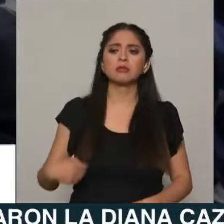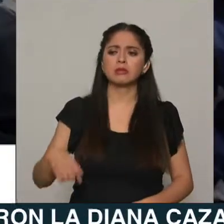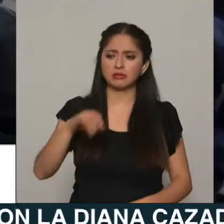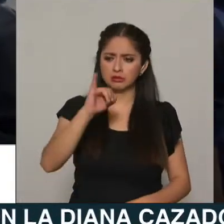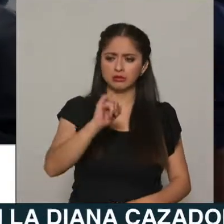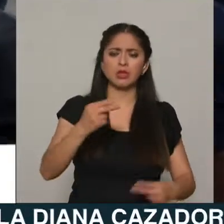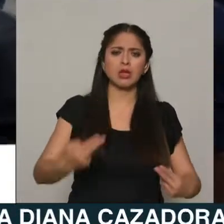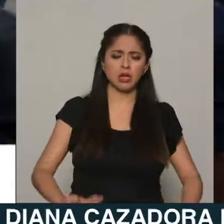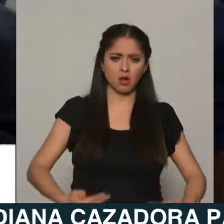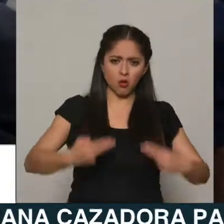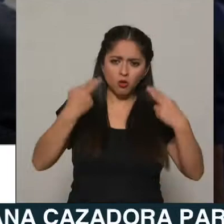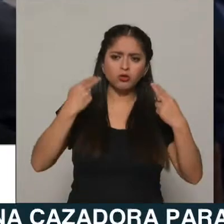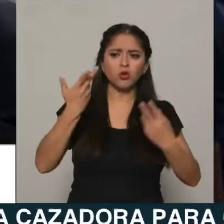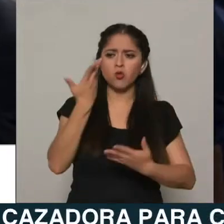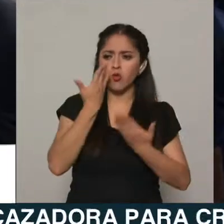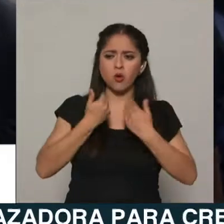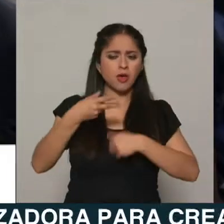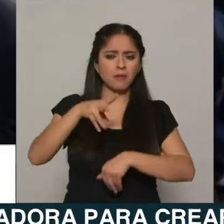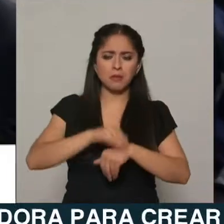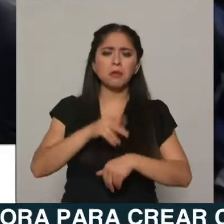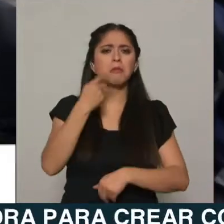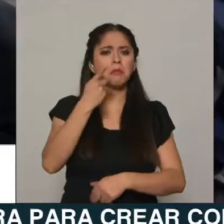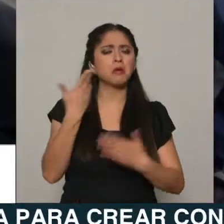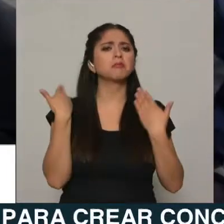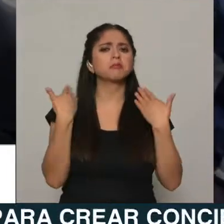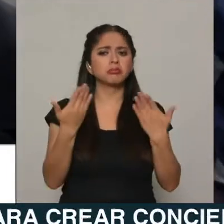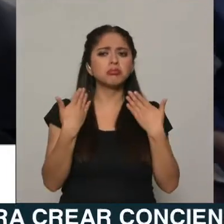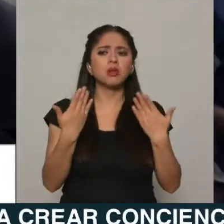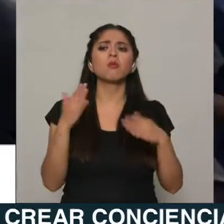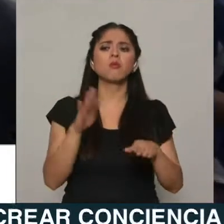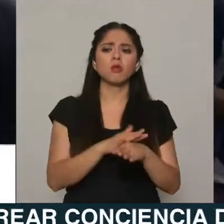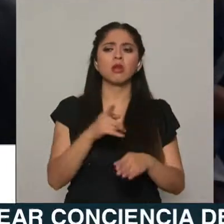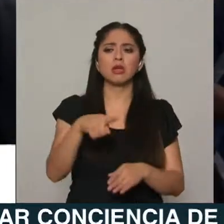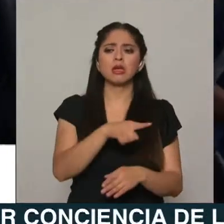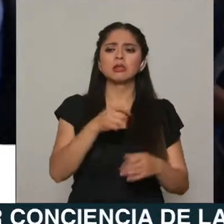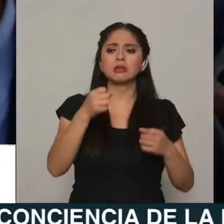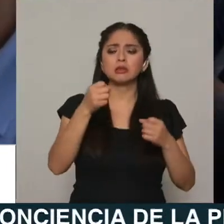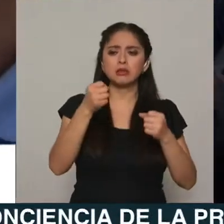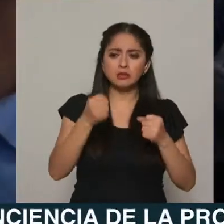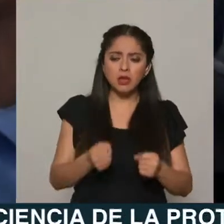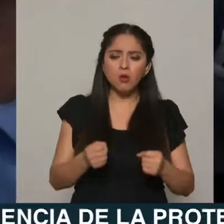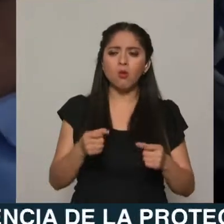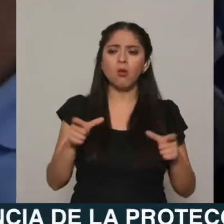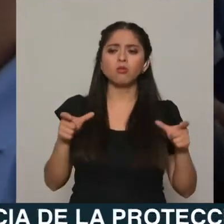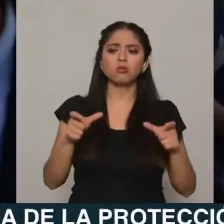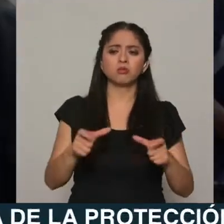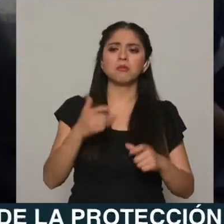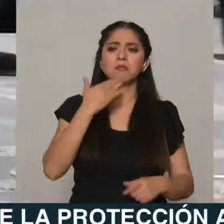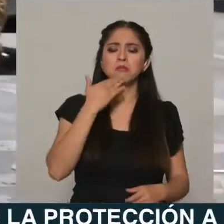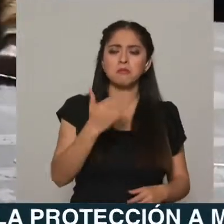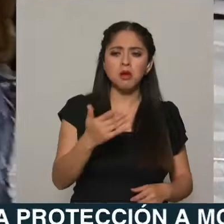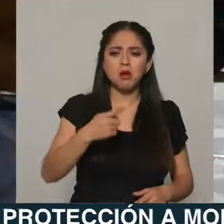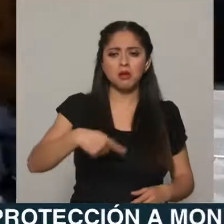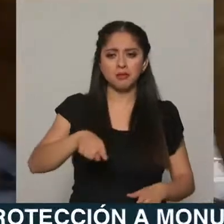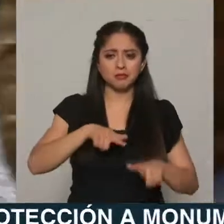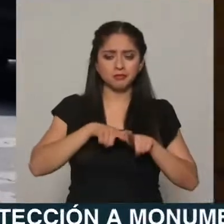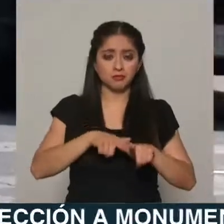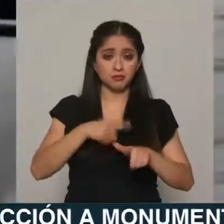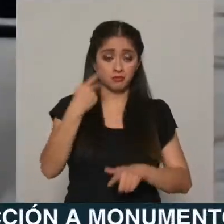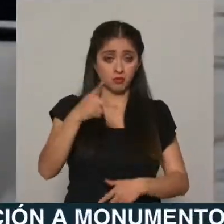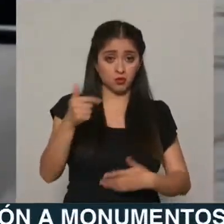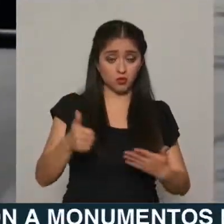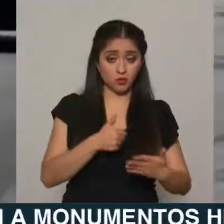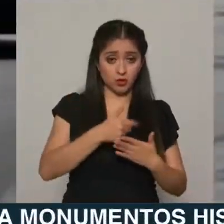sí está bien. ¿Cómo? Porque pues, por su seguridad, ¿no? Se van ya bien, tranquilos, ¿no? La Ciudad de